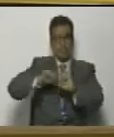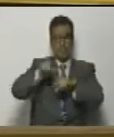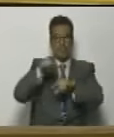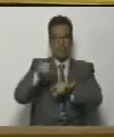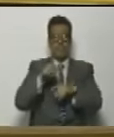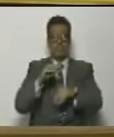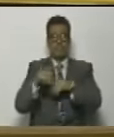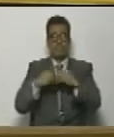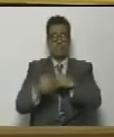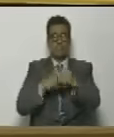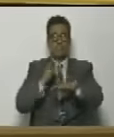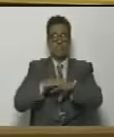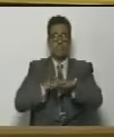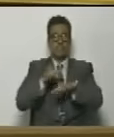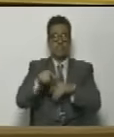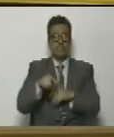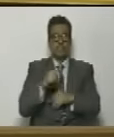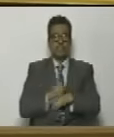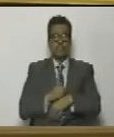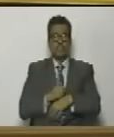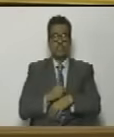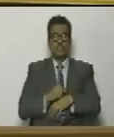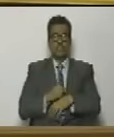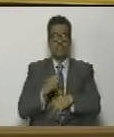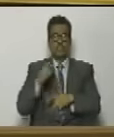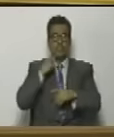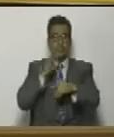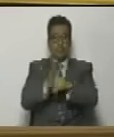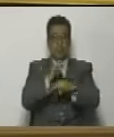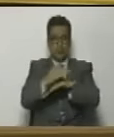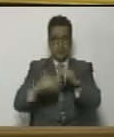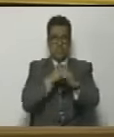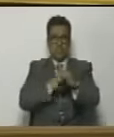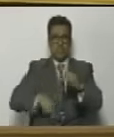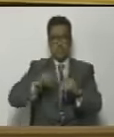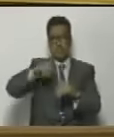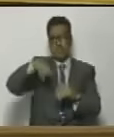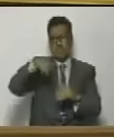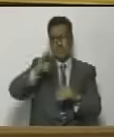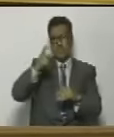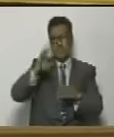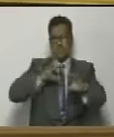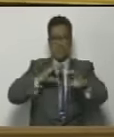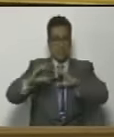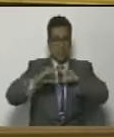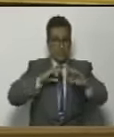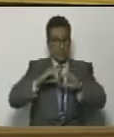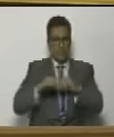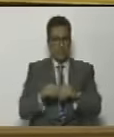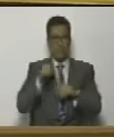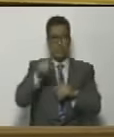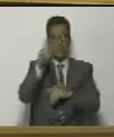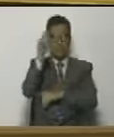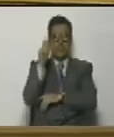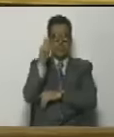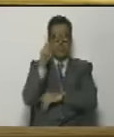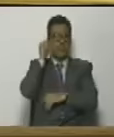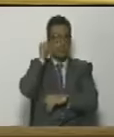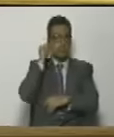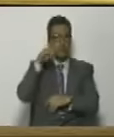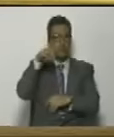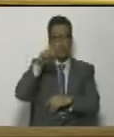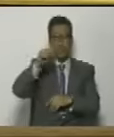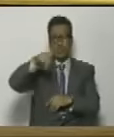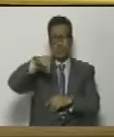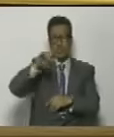los hechos ocurridos. Comisionamos al vicepresidente Pedro Infante para que se comunicara con la diputada